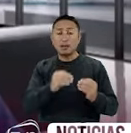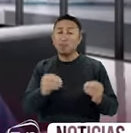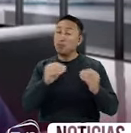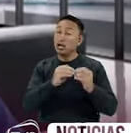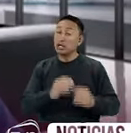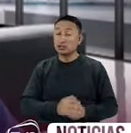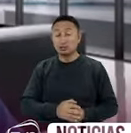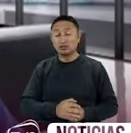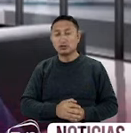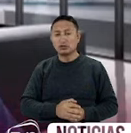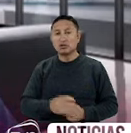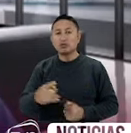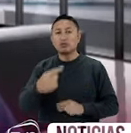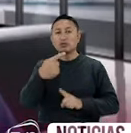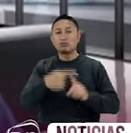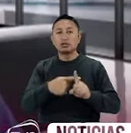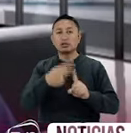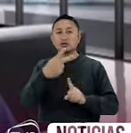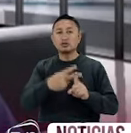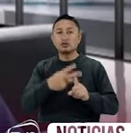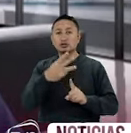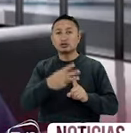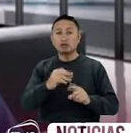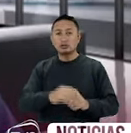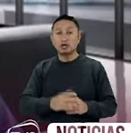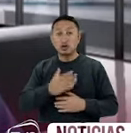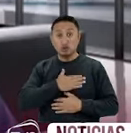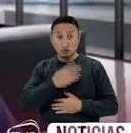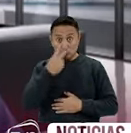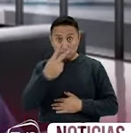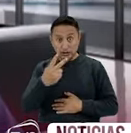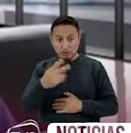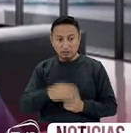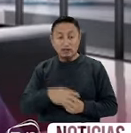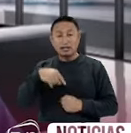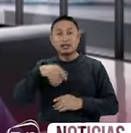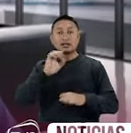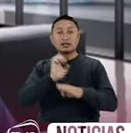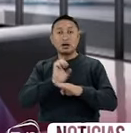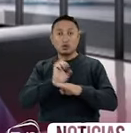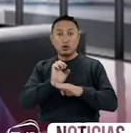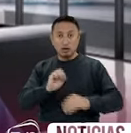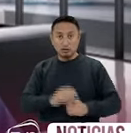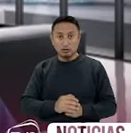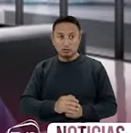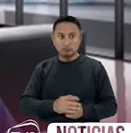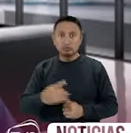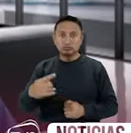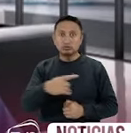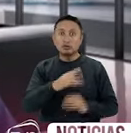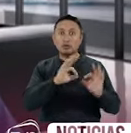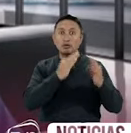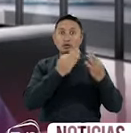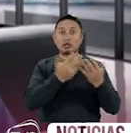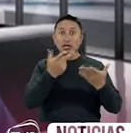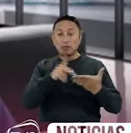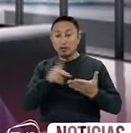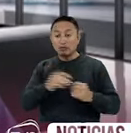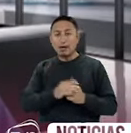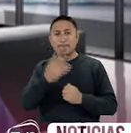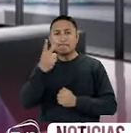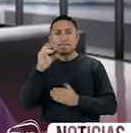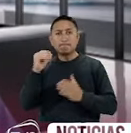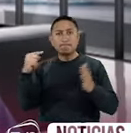pasan meses. Por ejemplo, nosotros hemos visto casos en Ecuador en donde familiares han pagado más de $20.000 por un